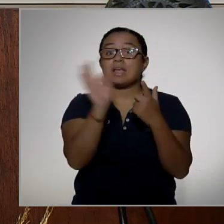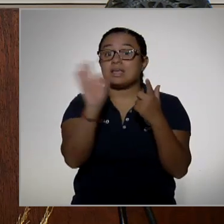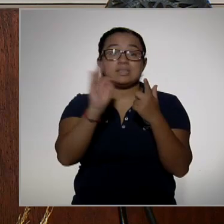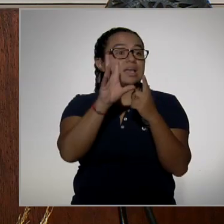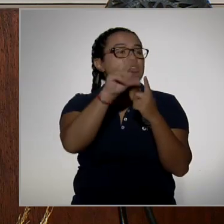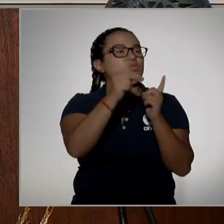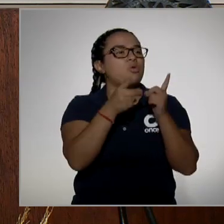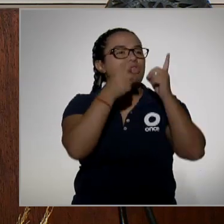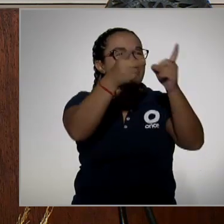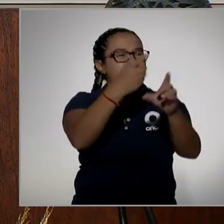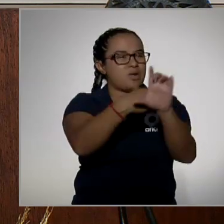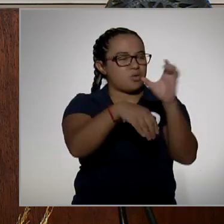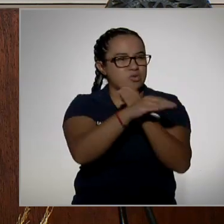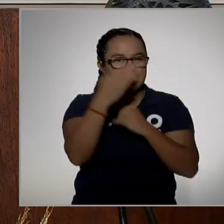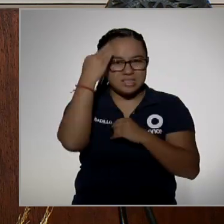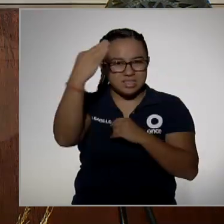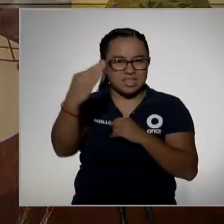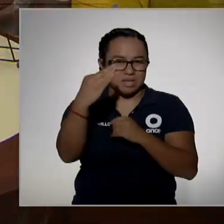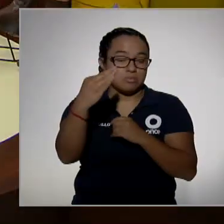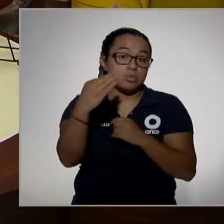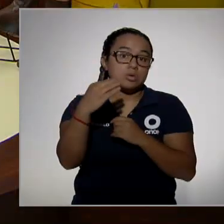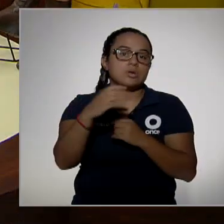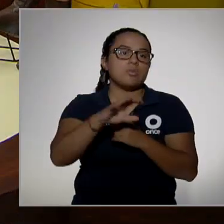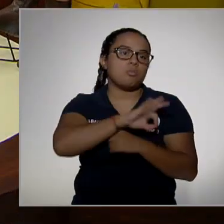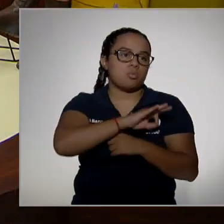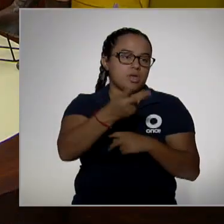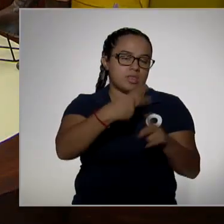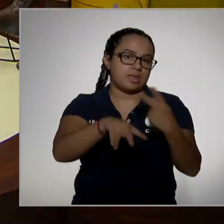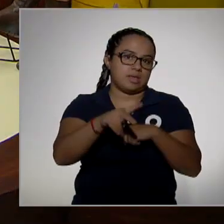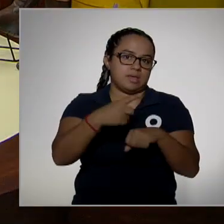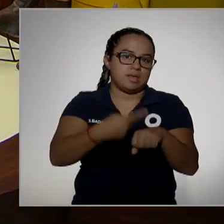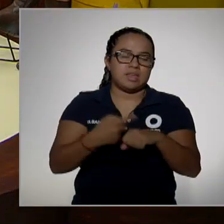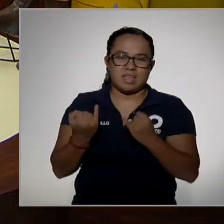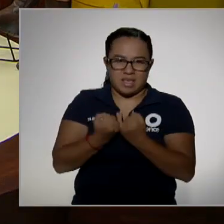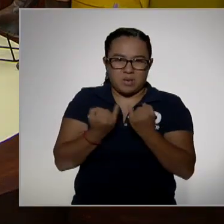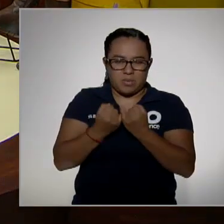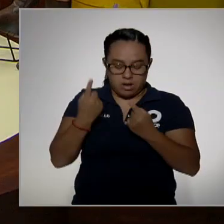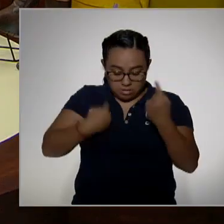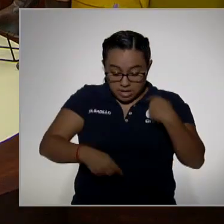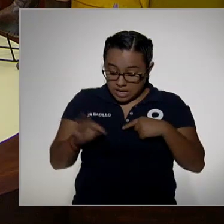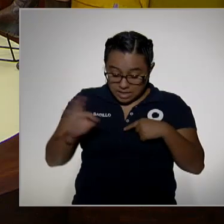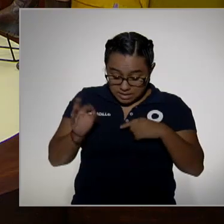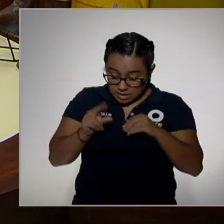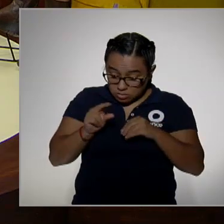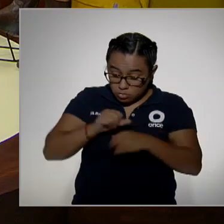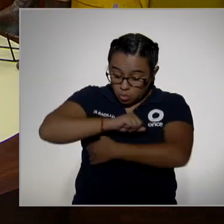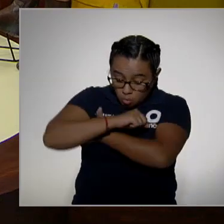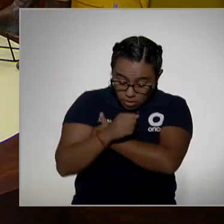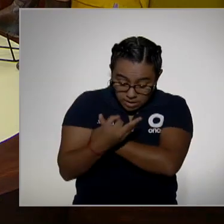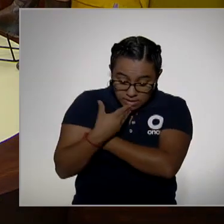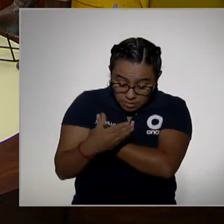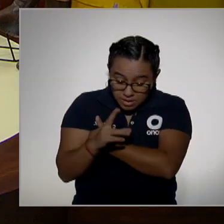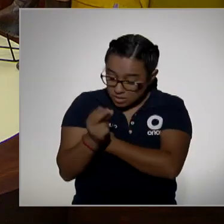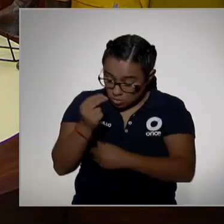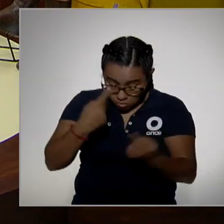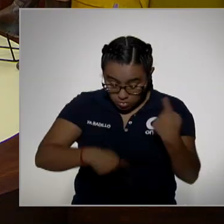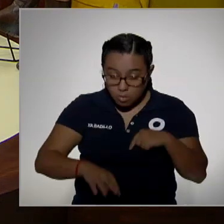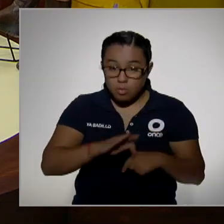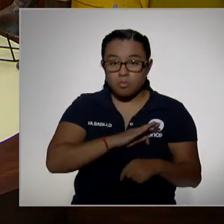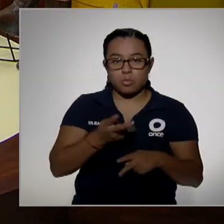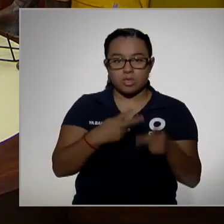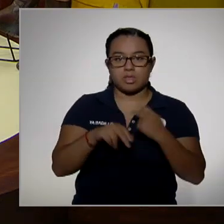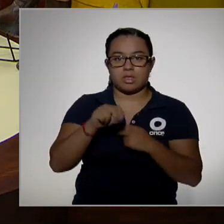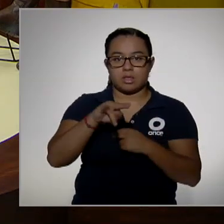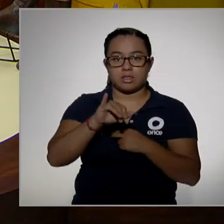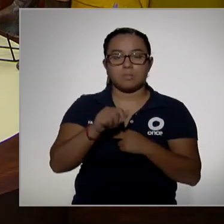los nutrientes los alimentos puede haber anemia para que la gente nos entienda claramente en adultos cuál es la causa más común doctora